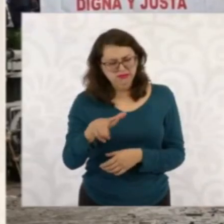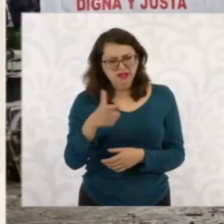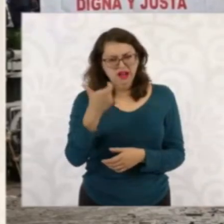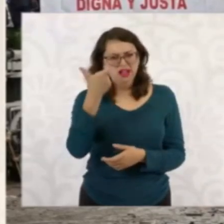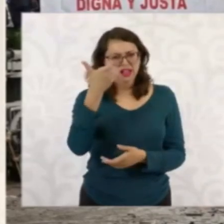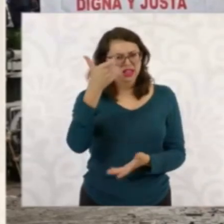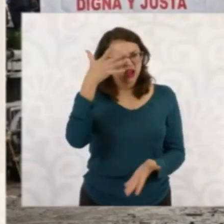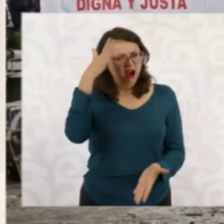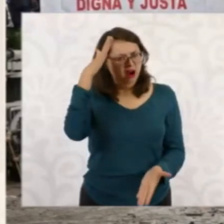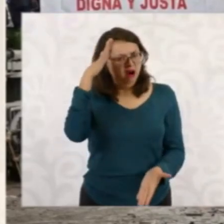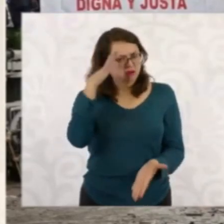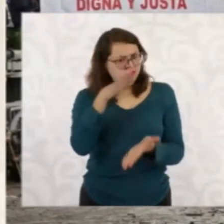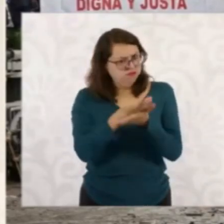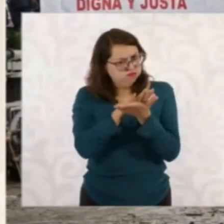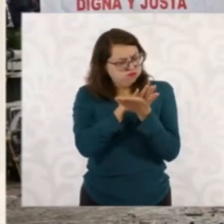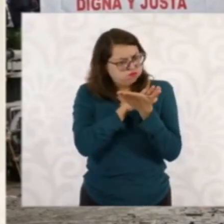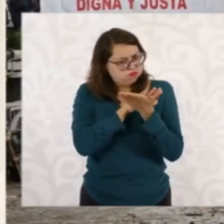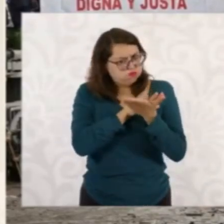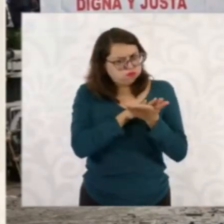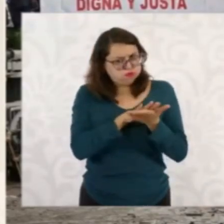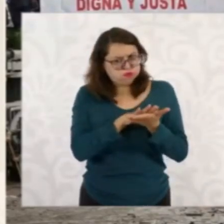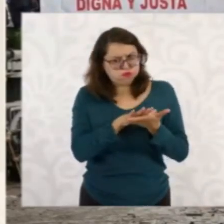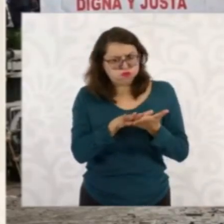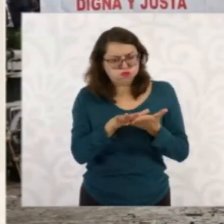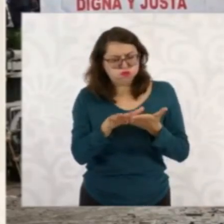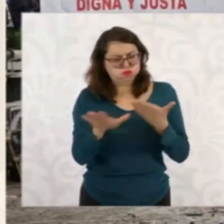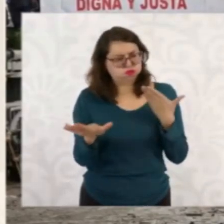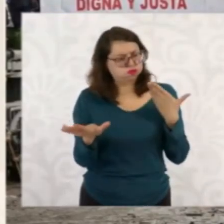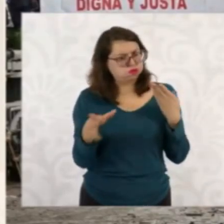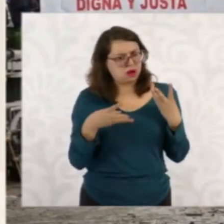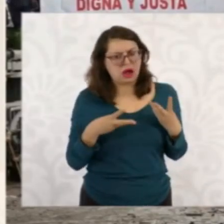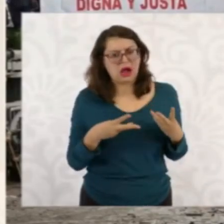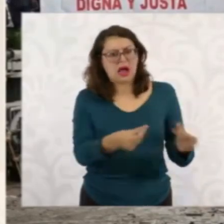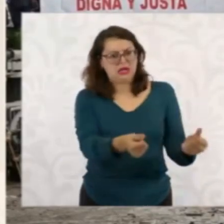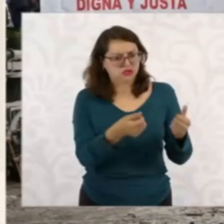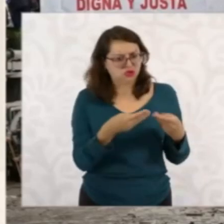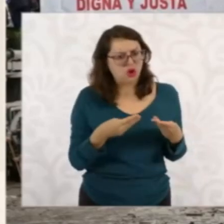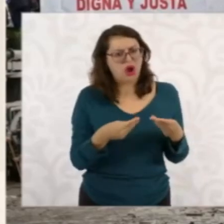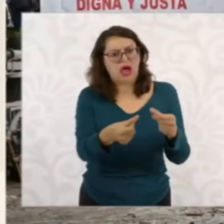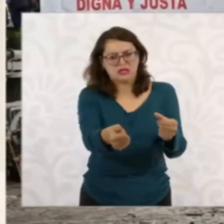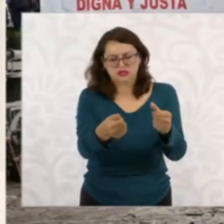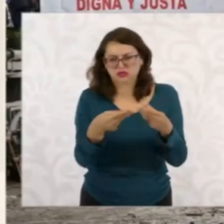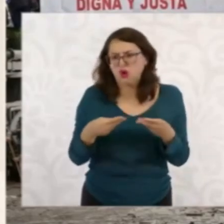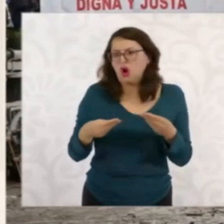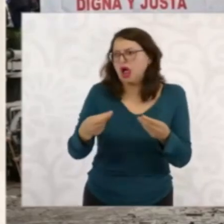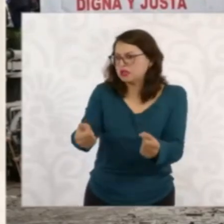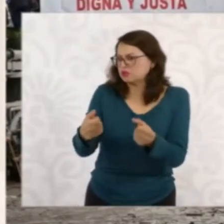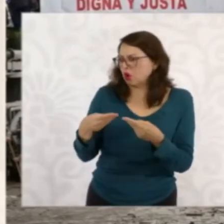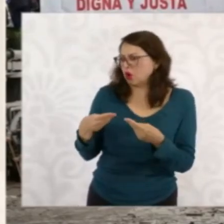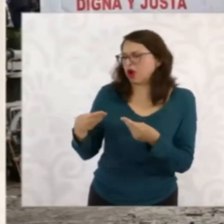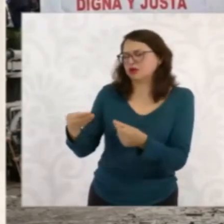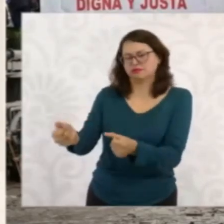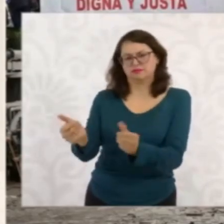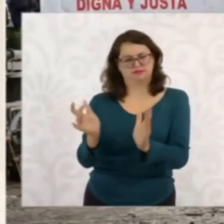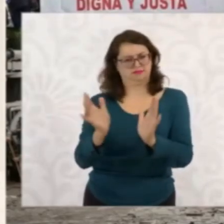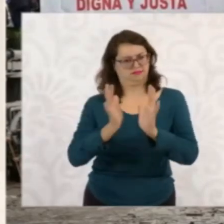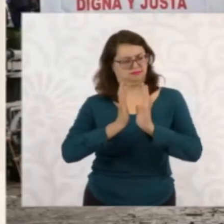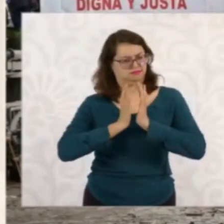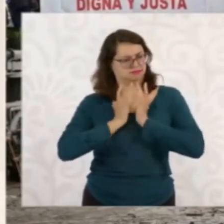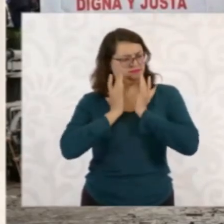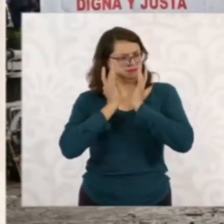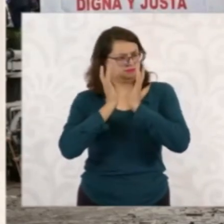Peña Nieto, del presidente Peña Nieto, hay un exceso que está muy fuera de todo el rango de todo el